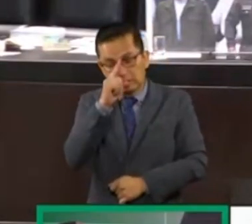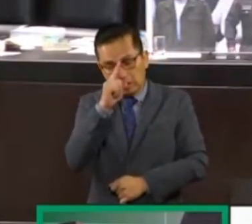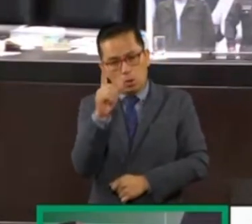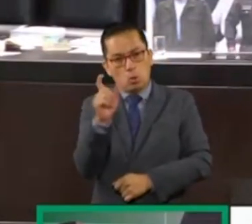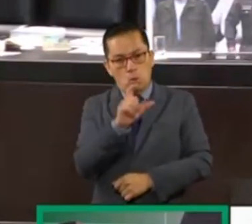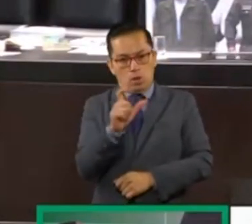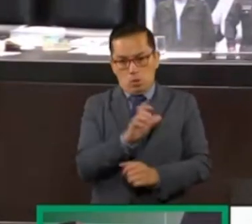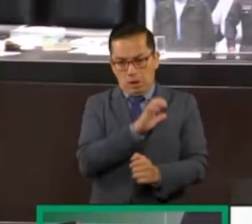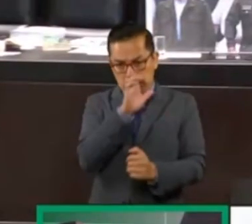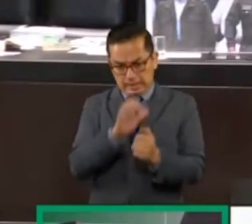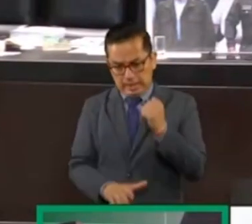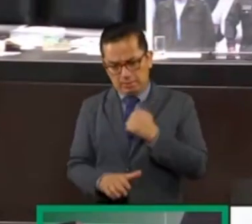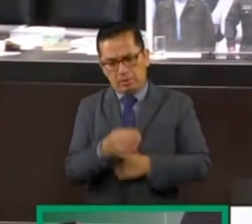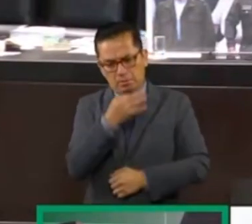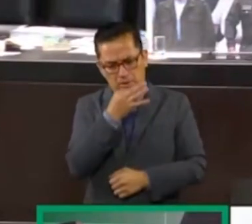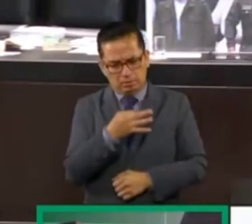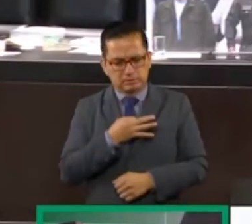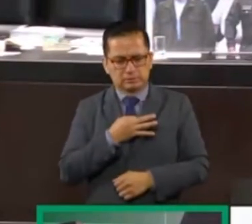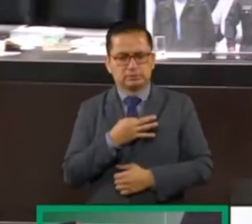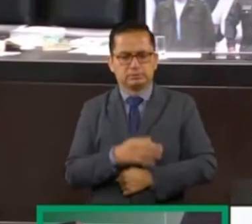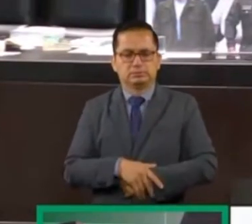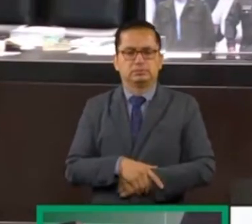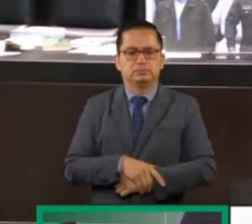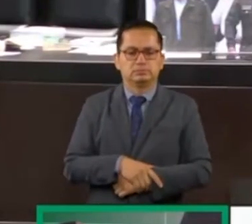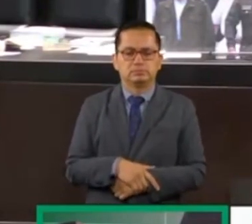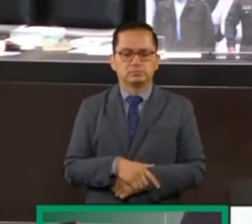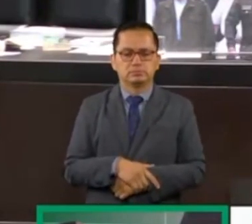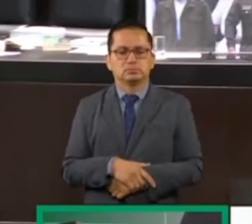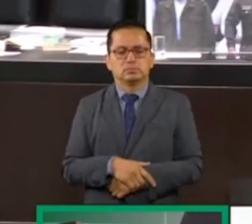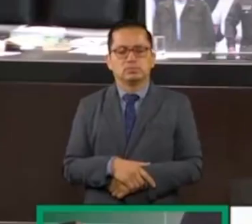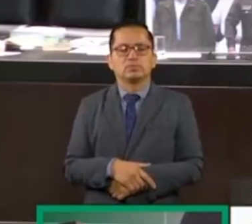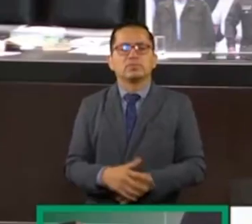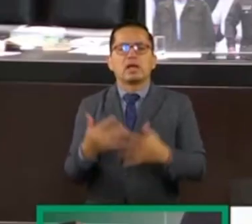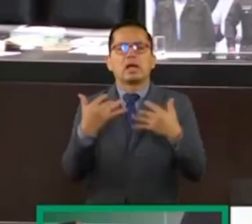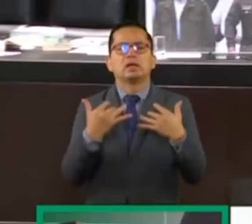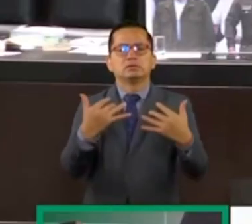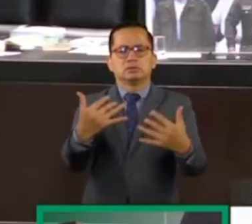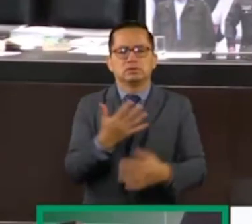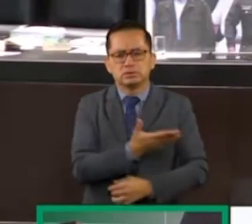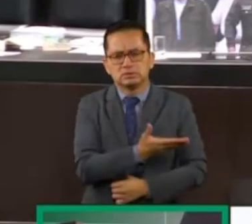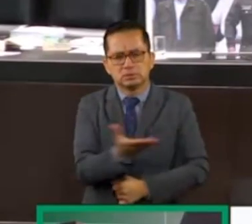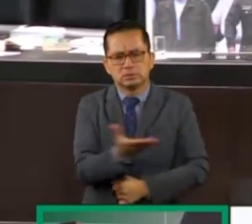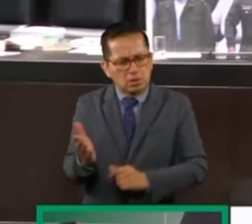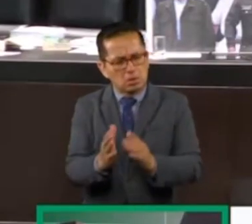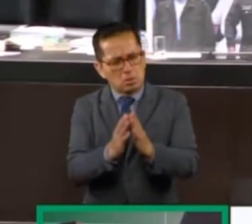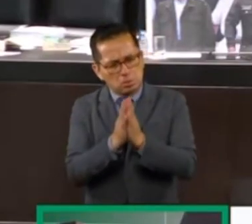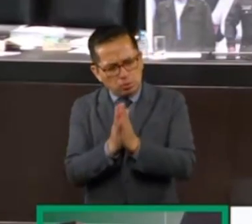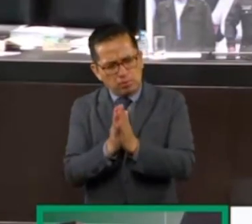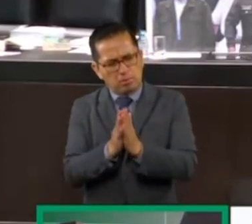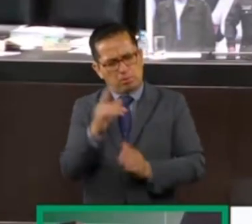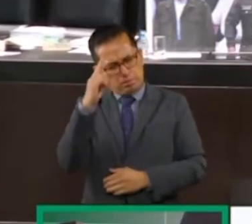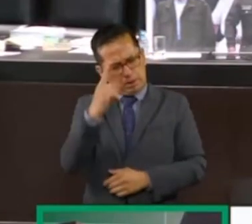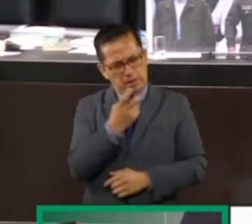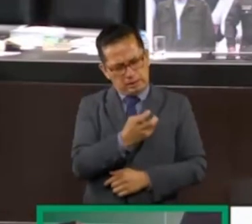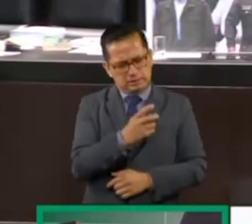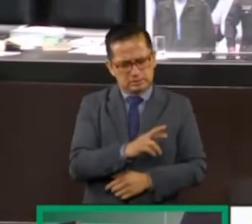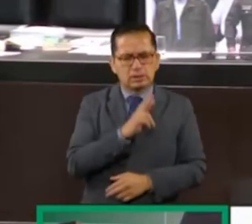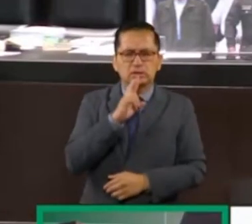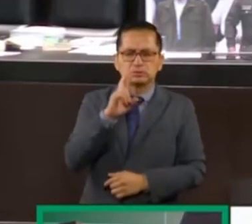su pregunta me informe. Le solicito a la asamblea, por favor, serenidad para poder desahogar la